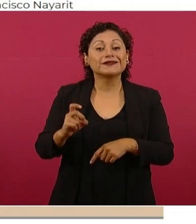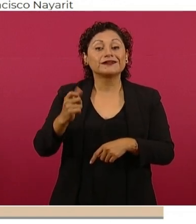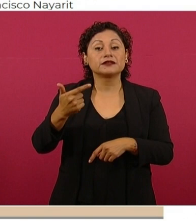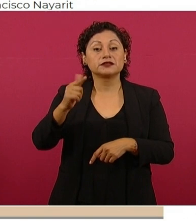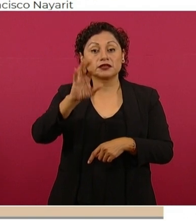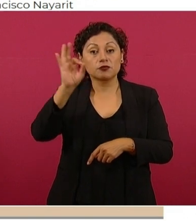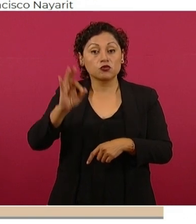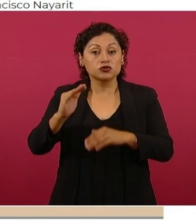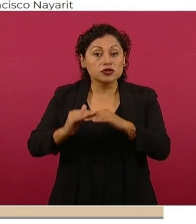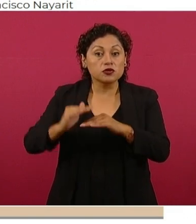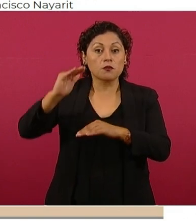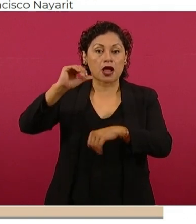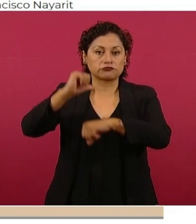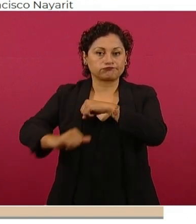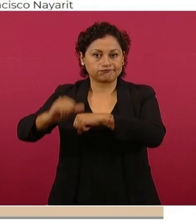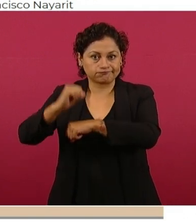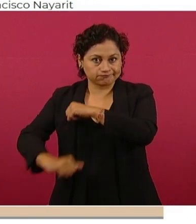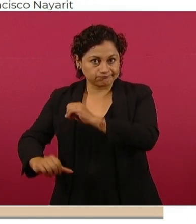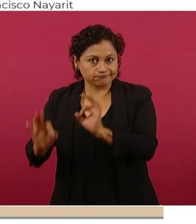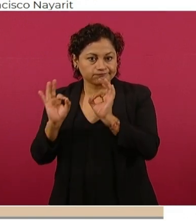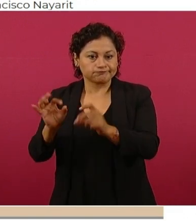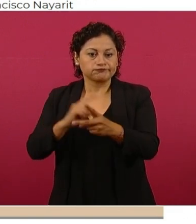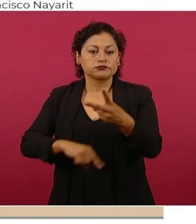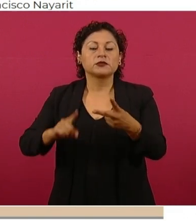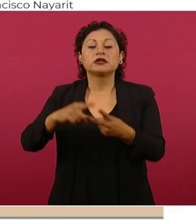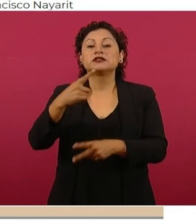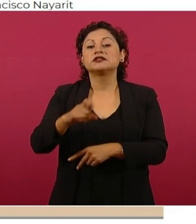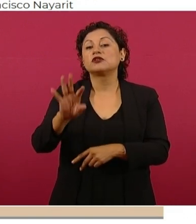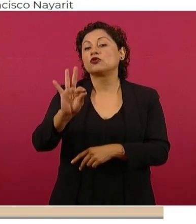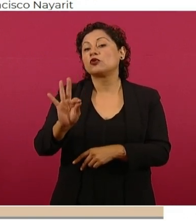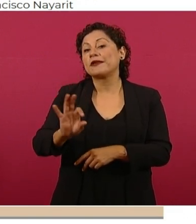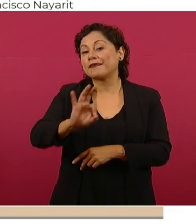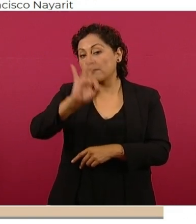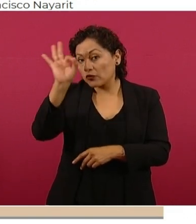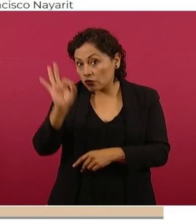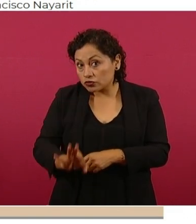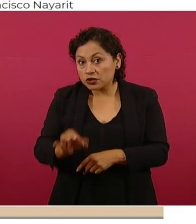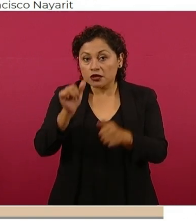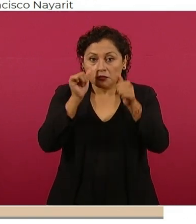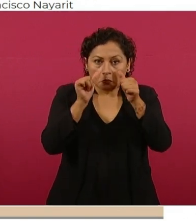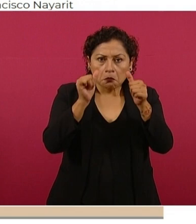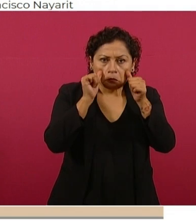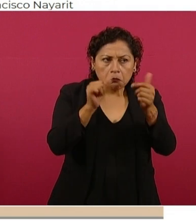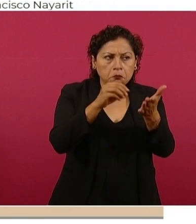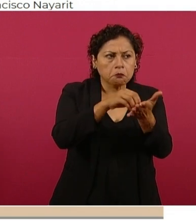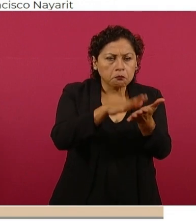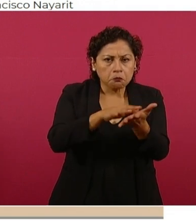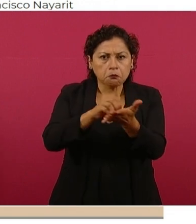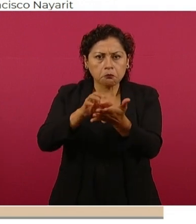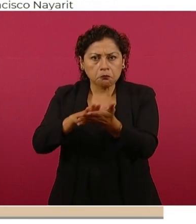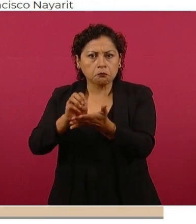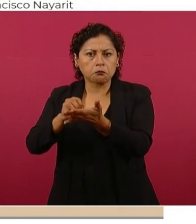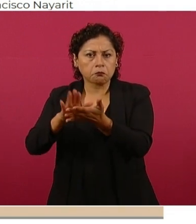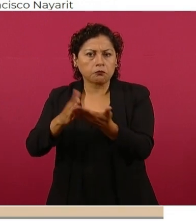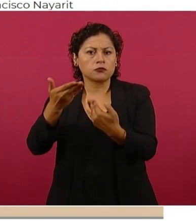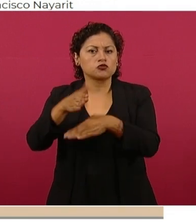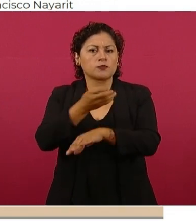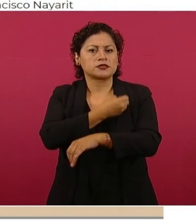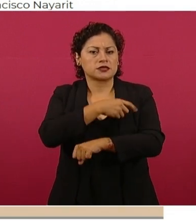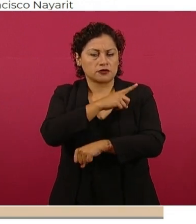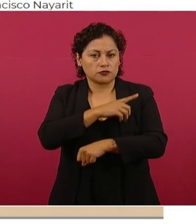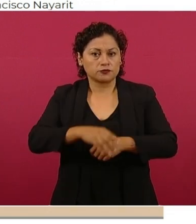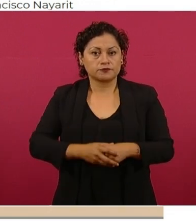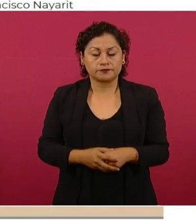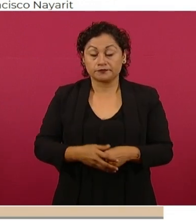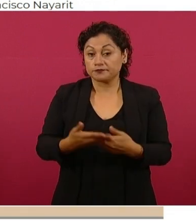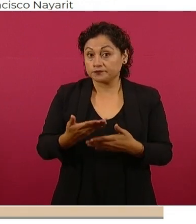número de cirugías, un incremento del 190% en las consultas de especialidad en estos 2 meses y medio. Además, del